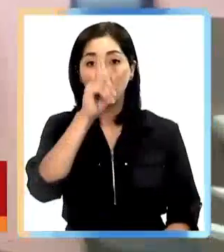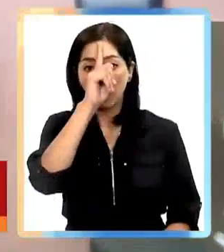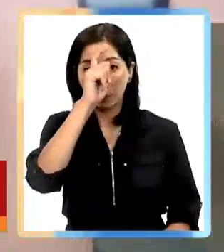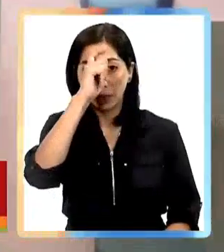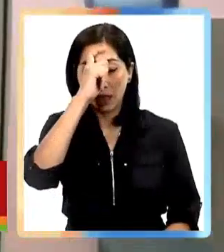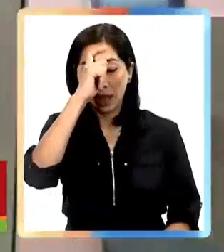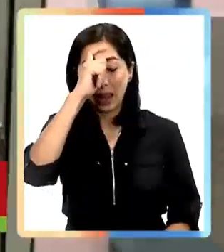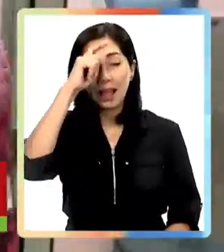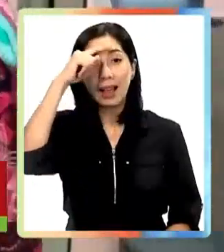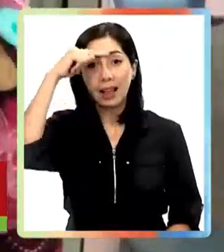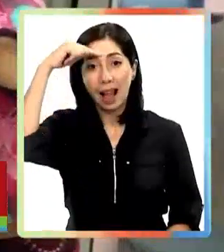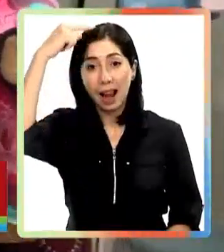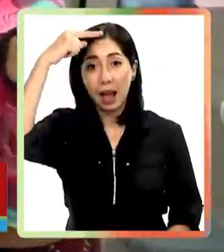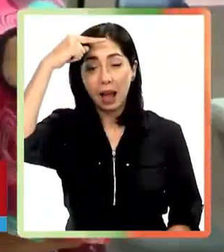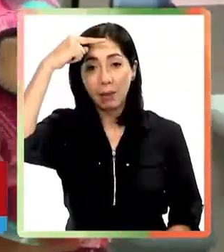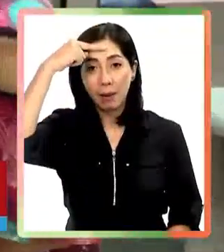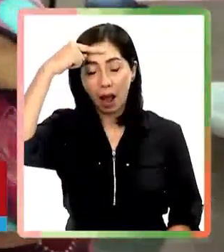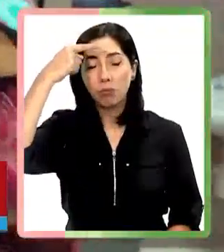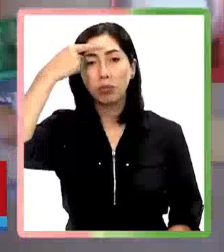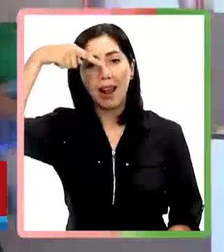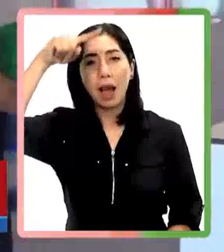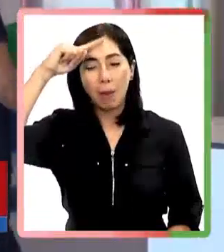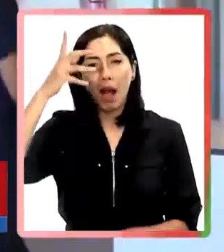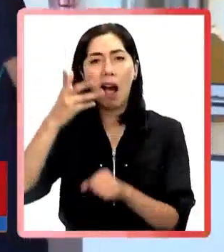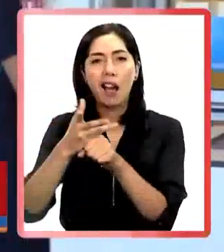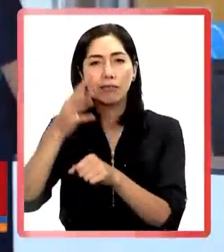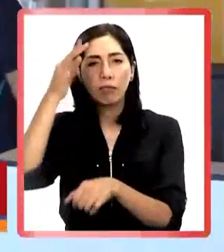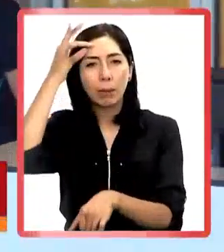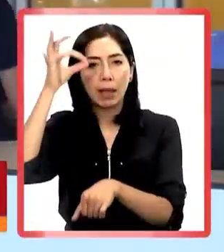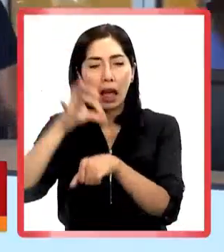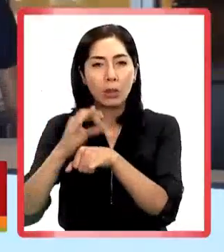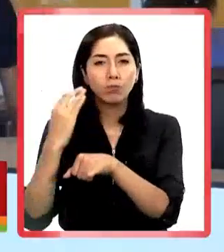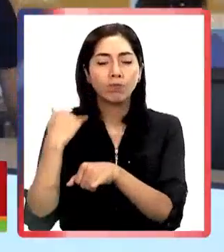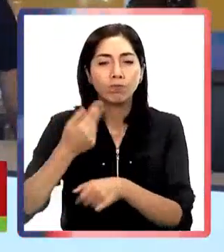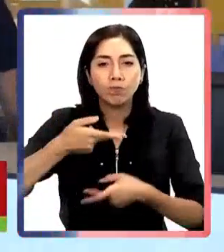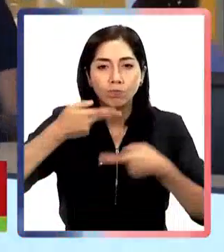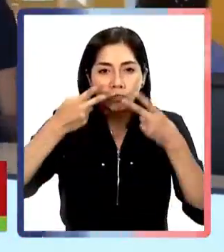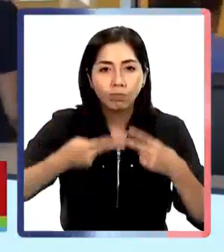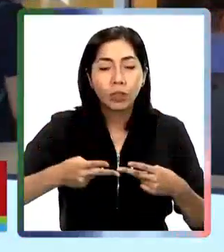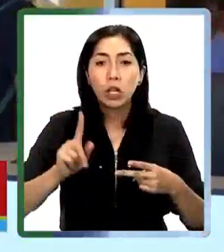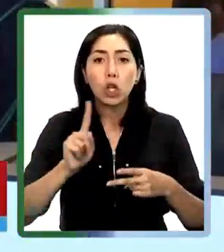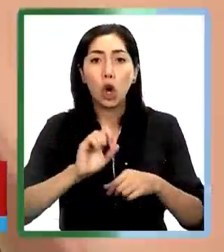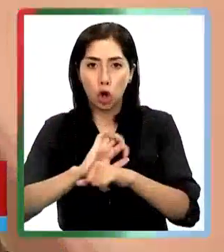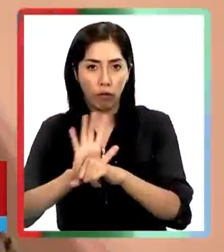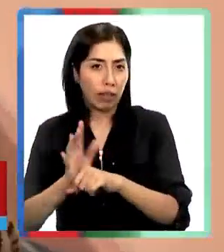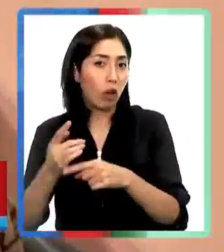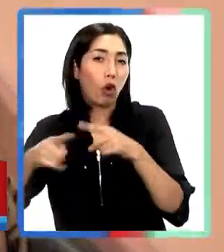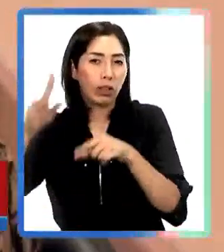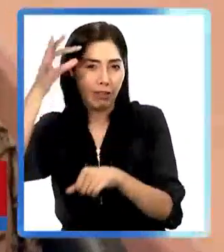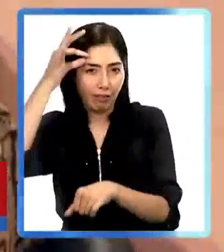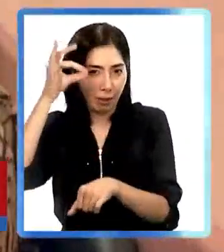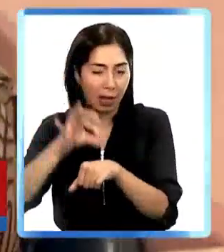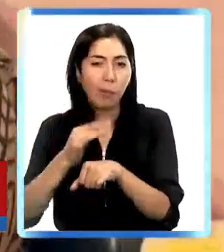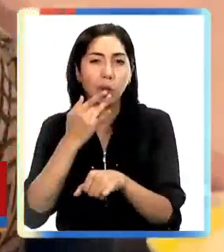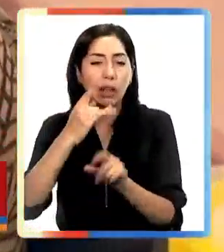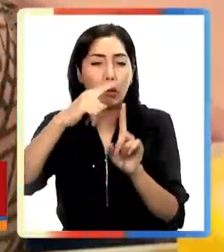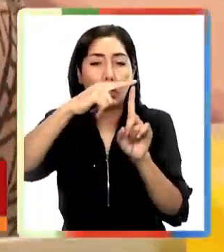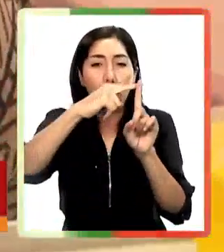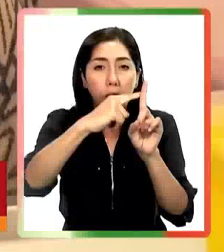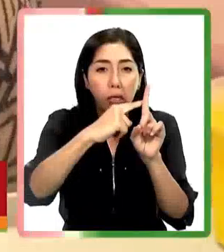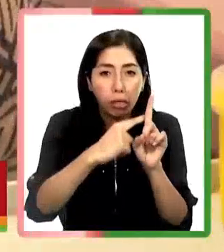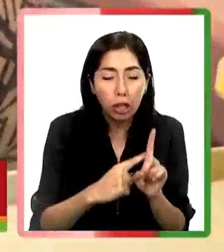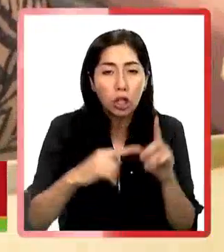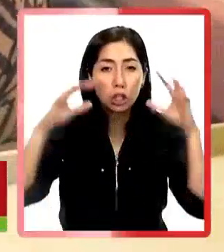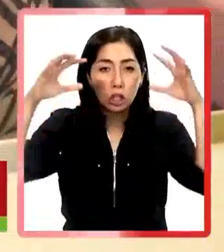En el hospital de Calama han aumentado las enfermedades respiratorias no COVID. Especialistas lo asocian a las bajas temperaturas, lluvias